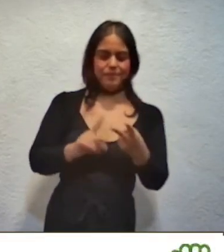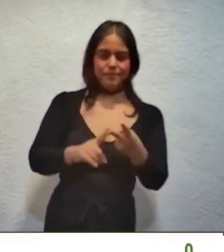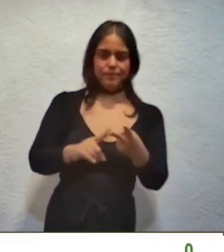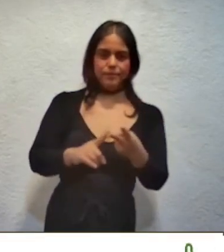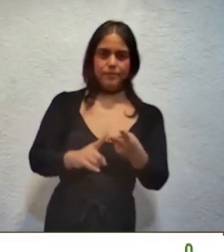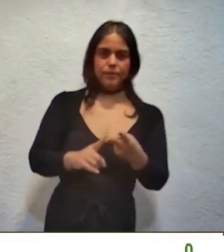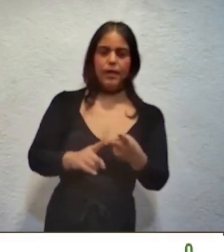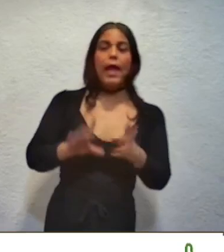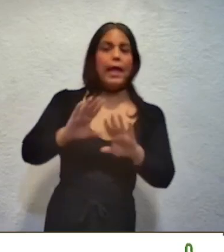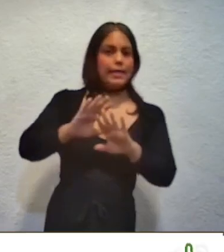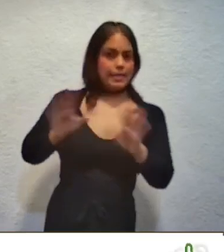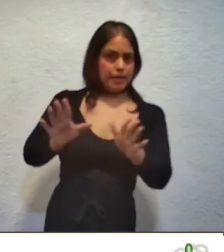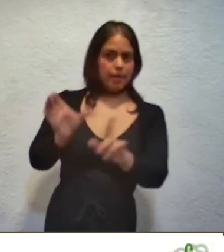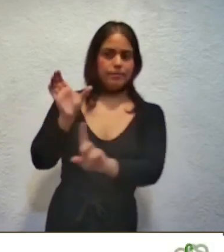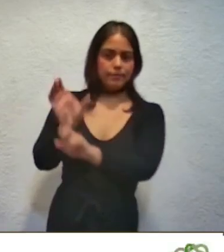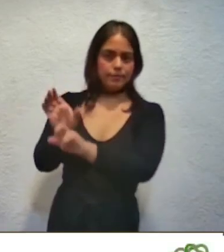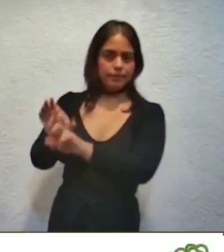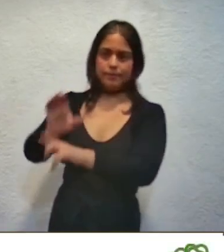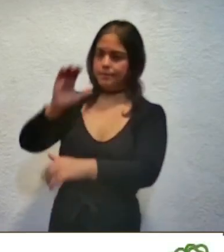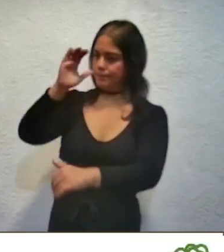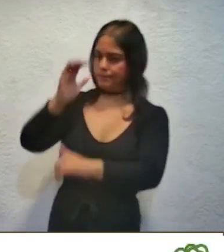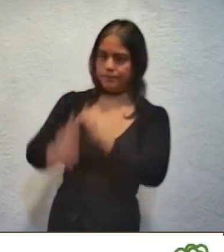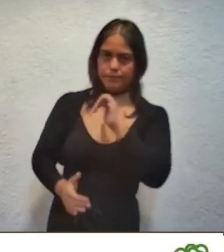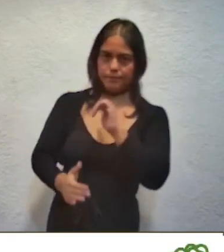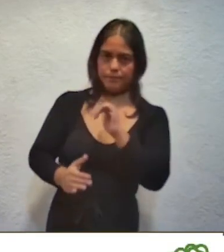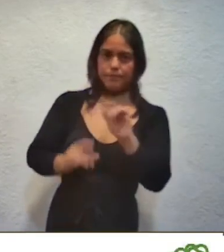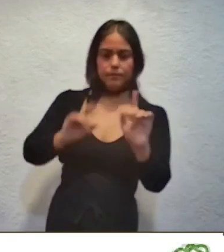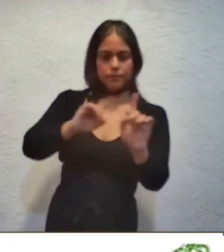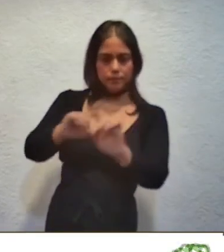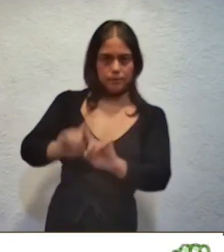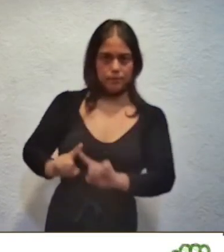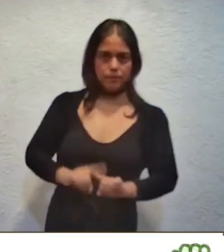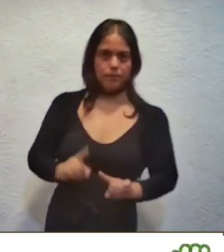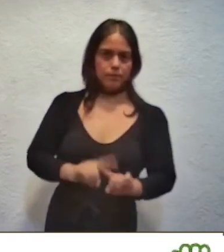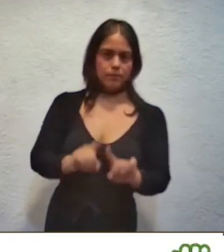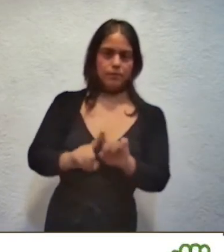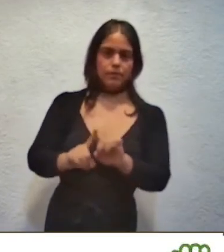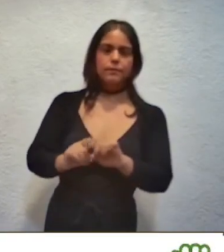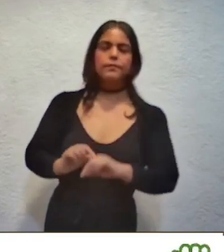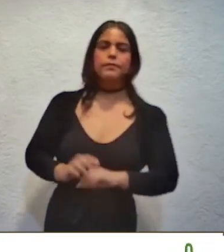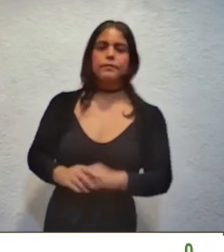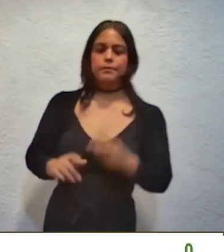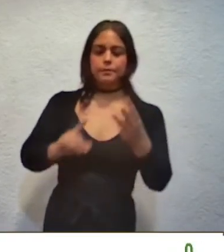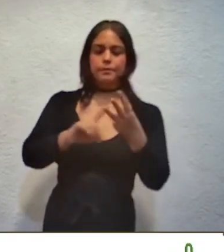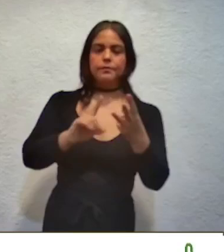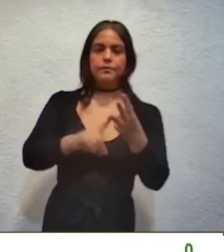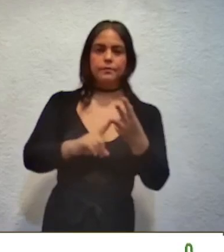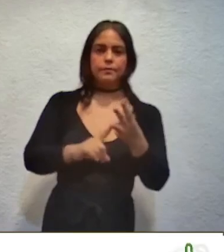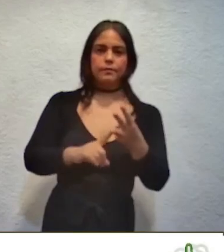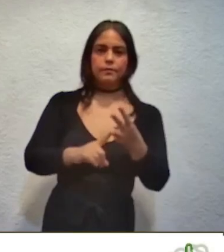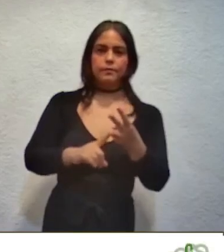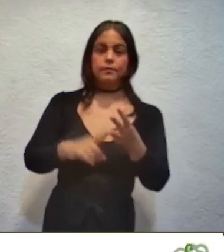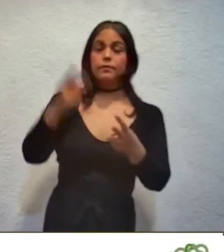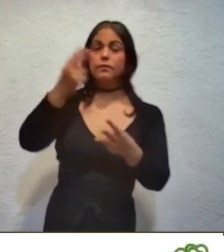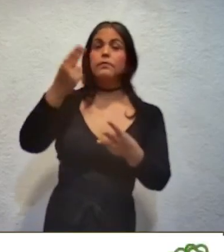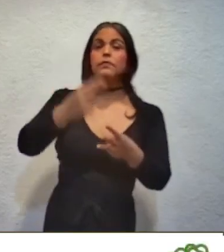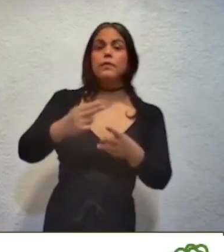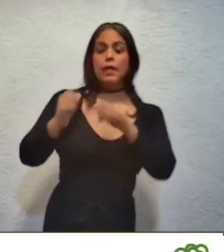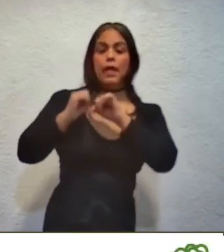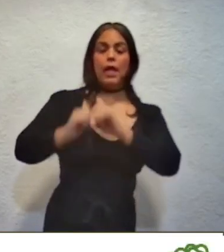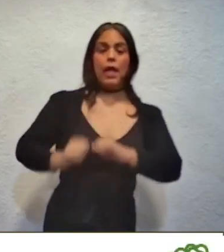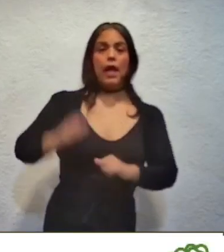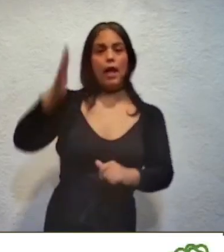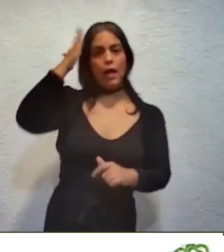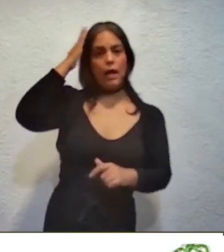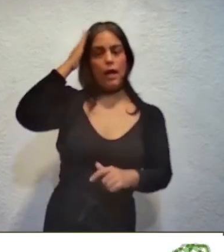ordena el cese de las medidas de protección en los términos previstos en el presente acuerdo plenario. Tercero, se requiere a las autoridades titular del